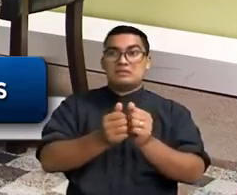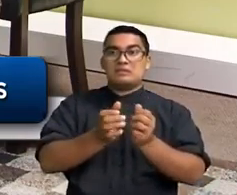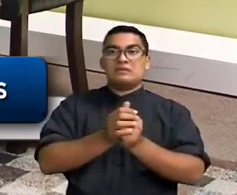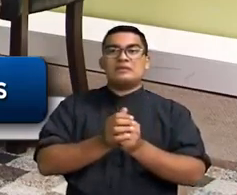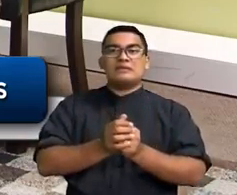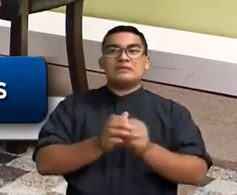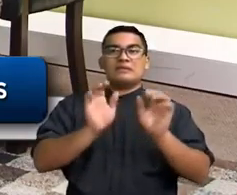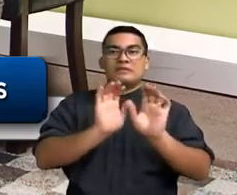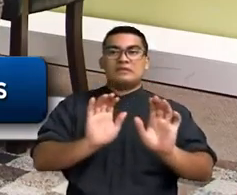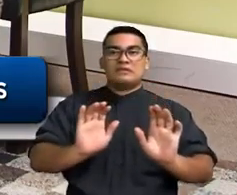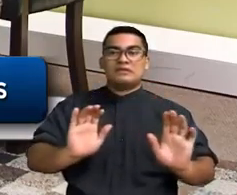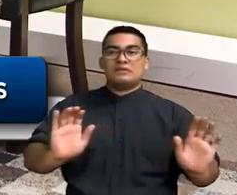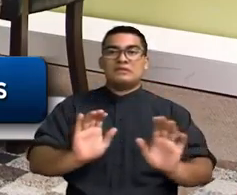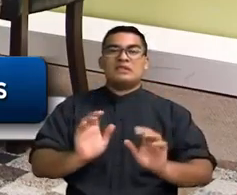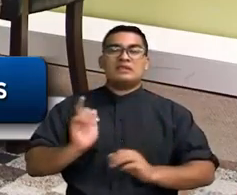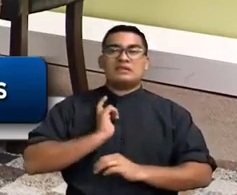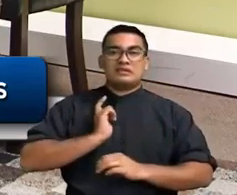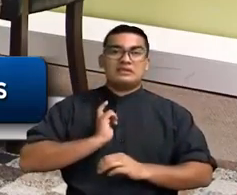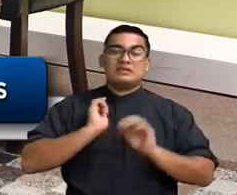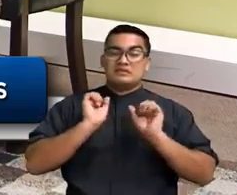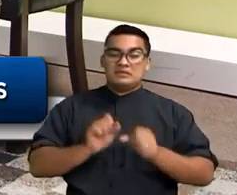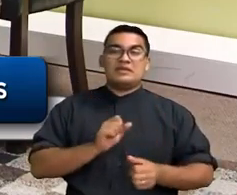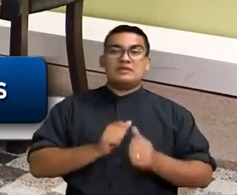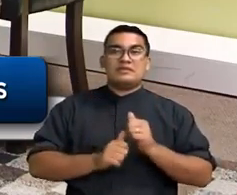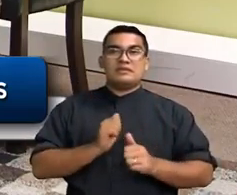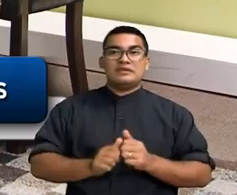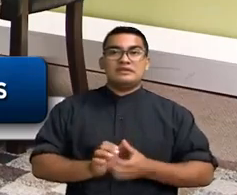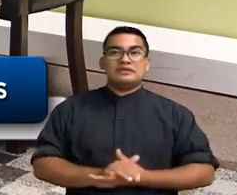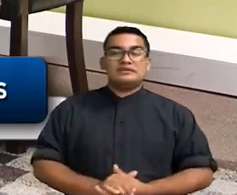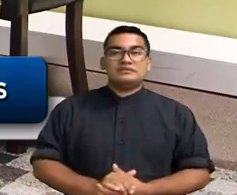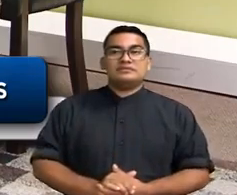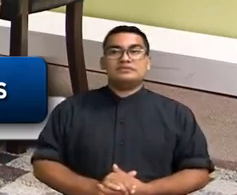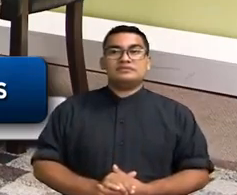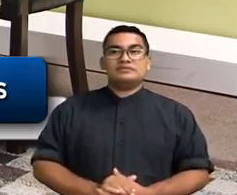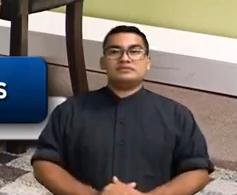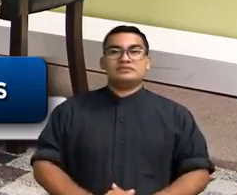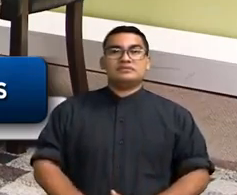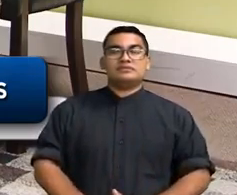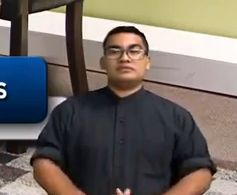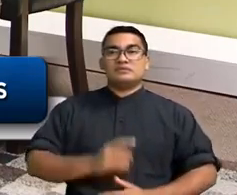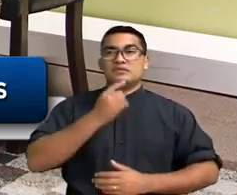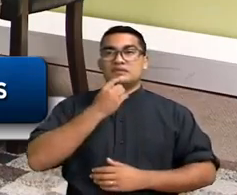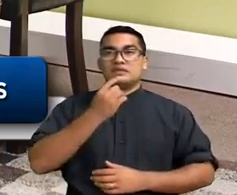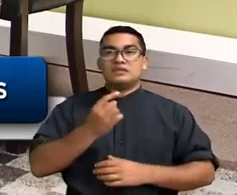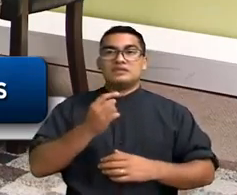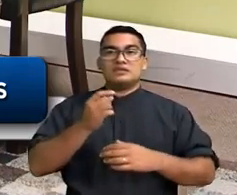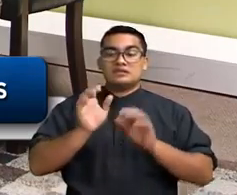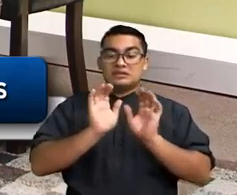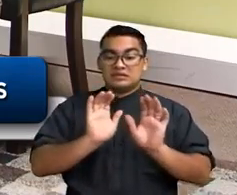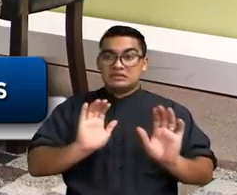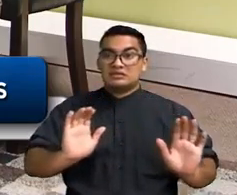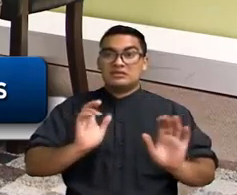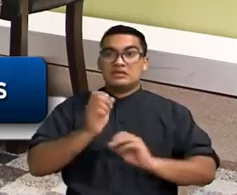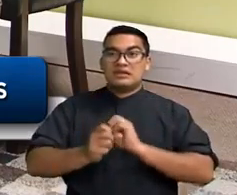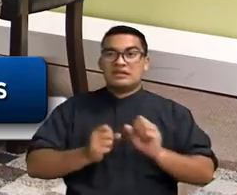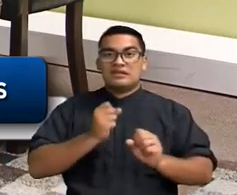tienen tendinopatía. Sí, pero vemos a qué edad le dan una tableta a un niño,